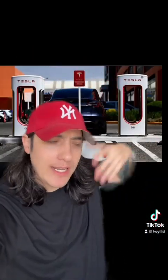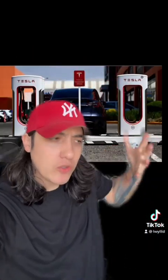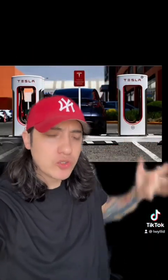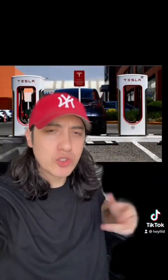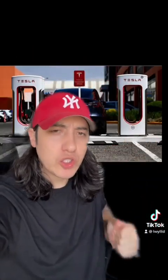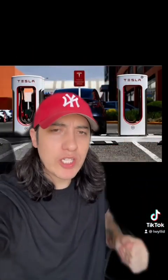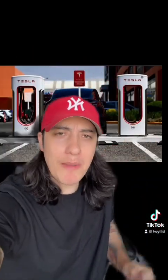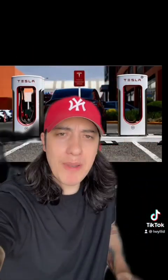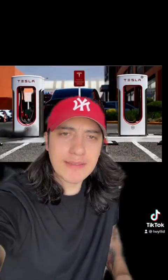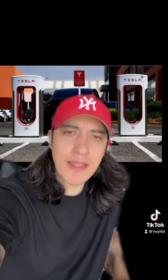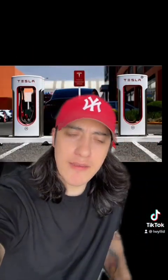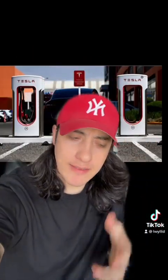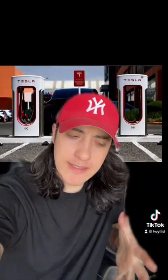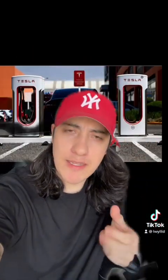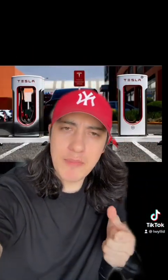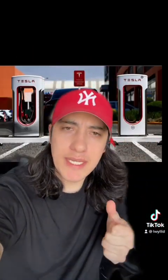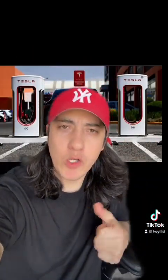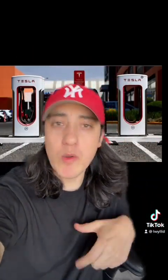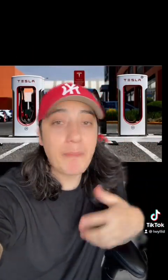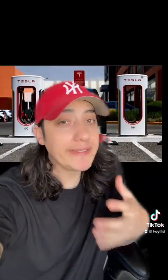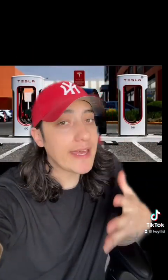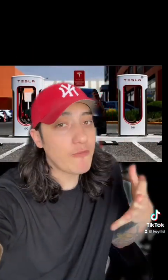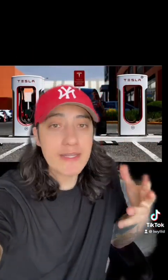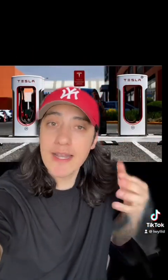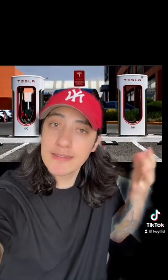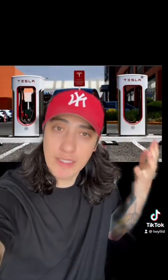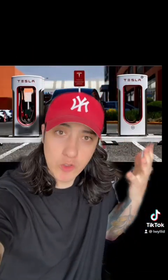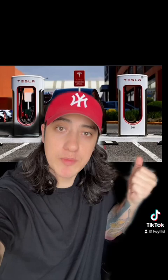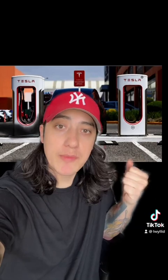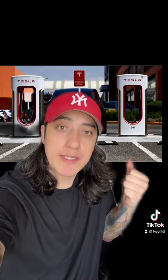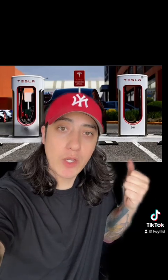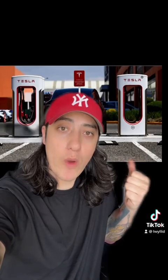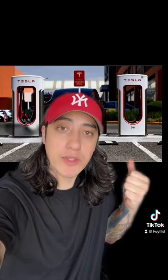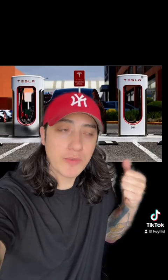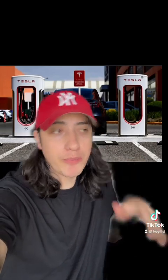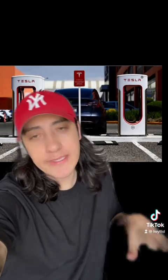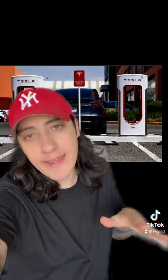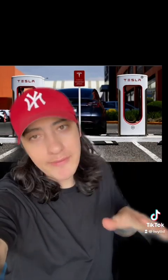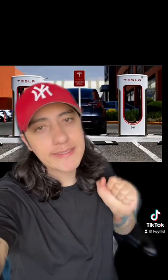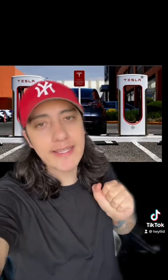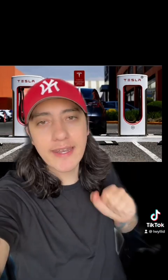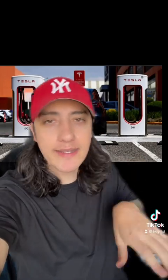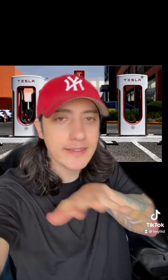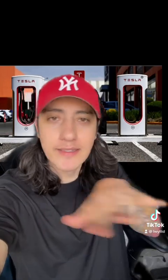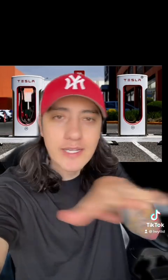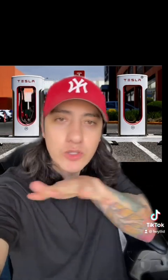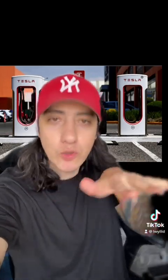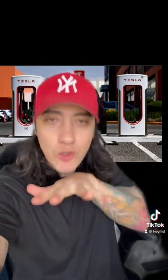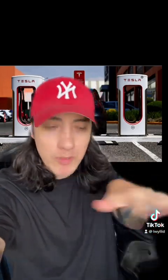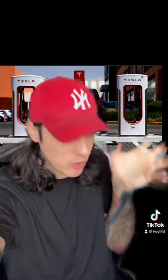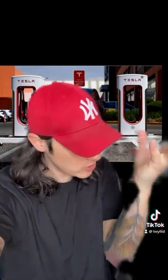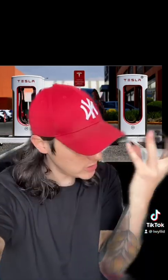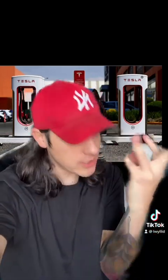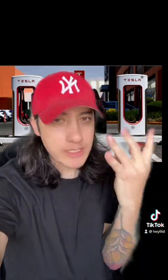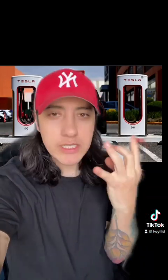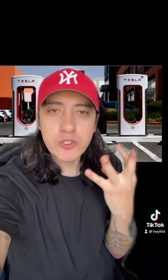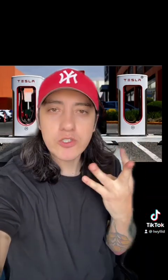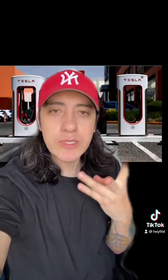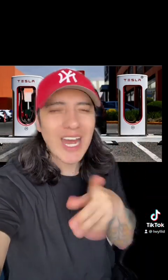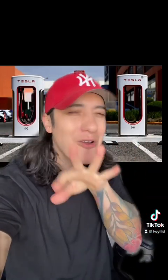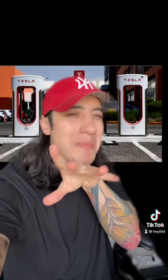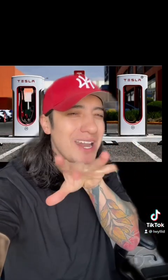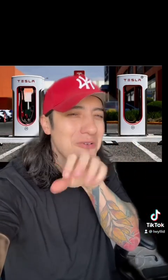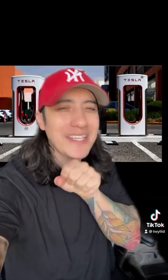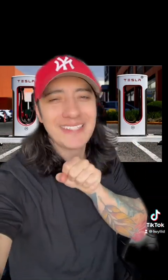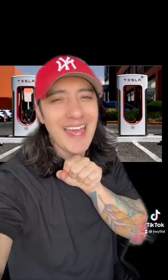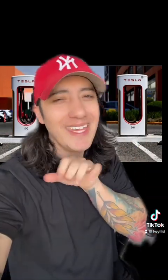dijo que la construcción de la planta de Tesla en México iba a empezar a finales del 2024. Pues ahí va a estar todo el meollo y la derrama